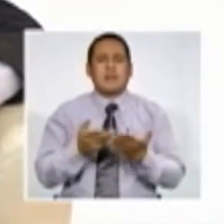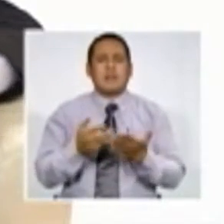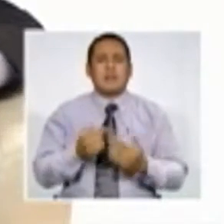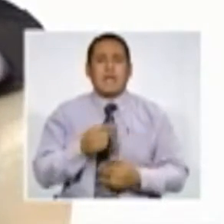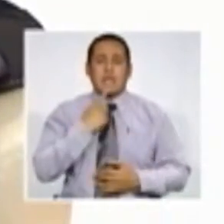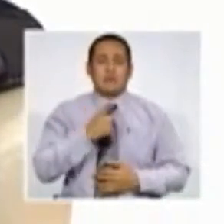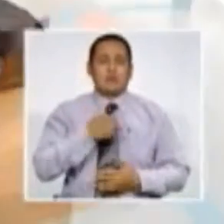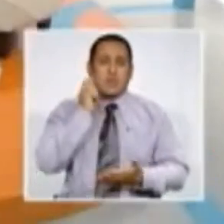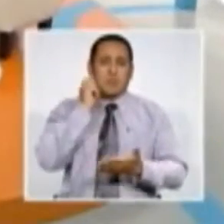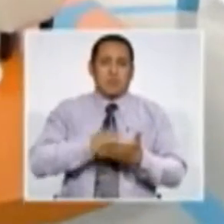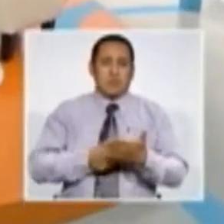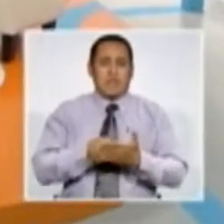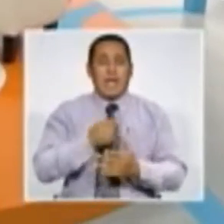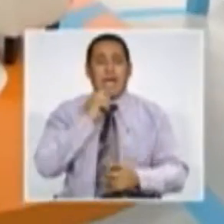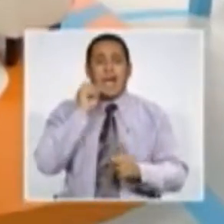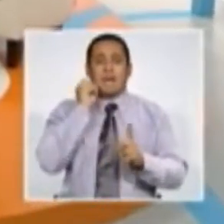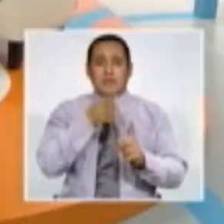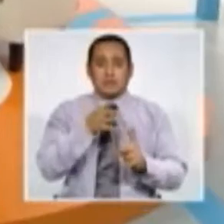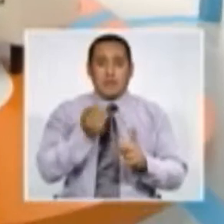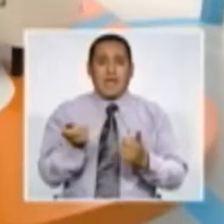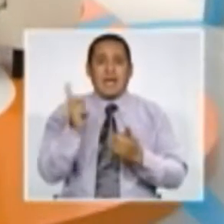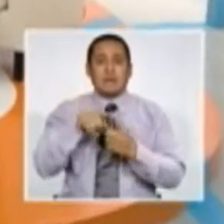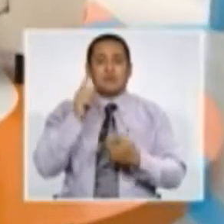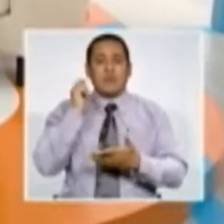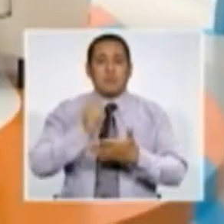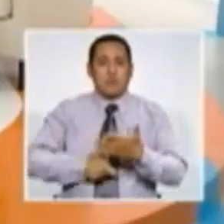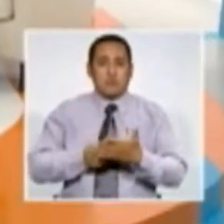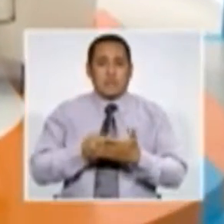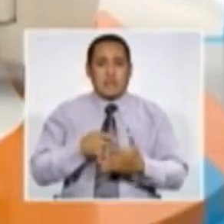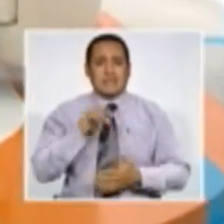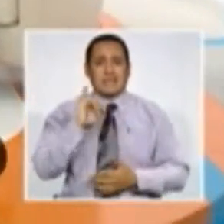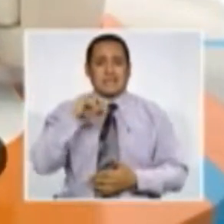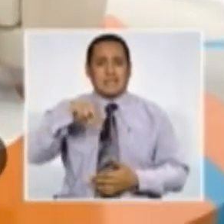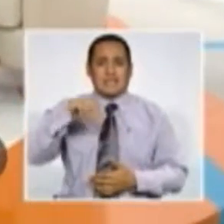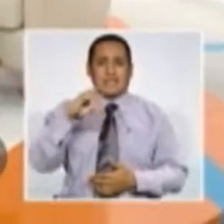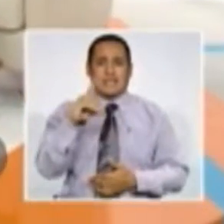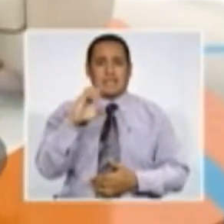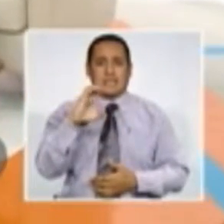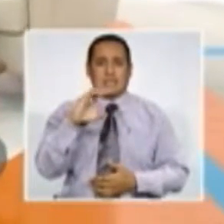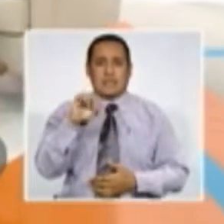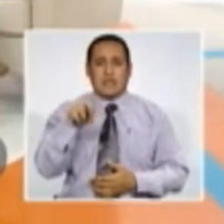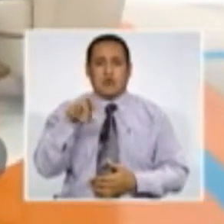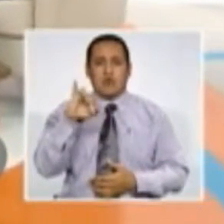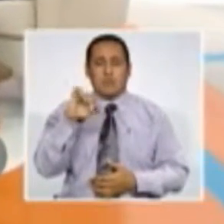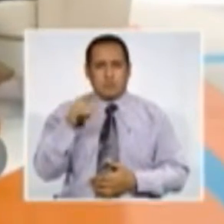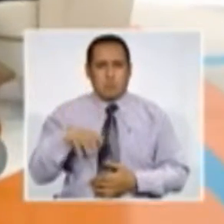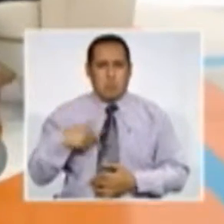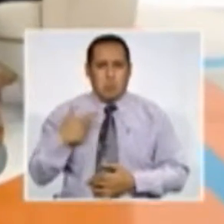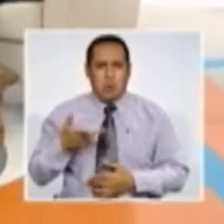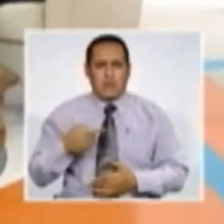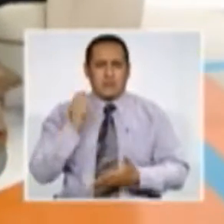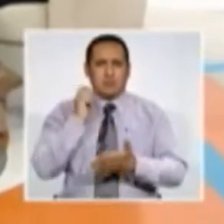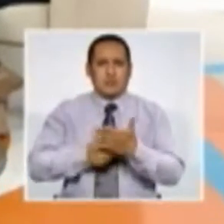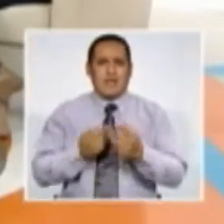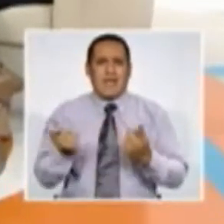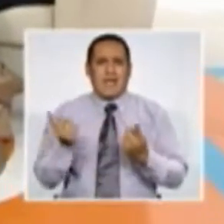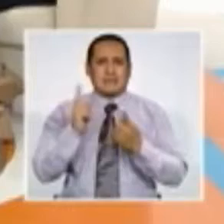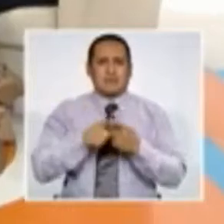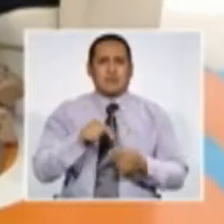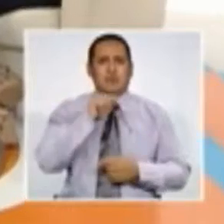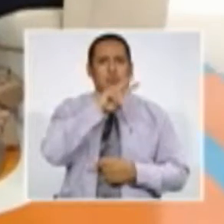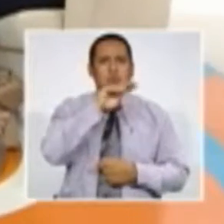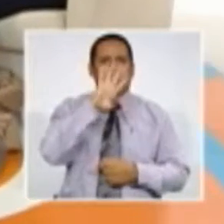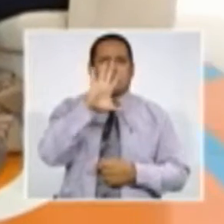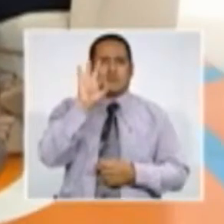Las sanciones van desde una amonestación hasta una multa, ¿no? El Indecopi tiene capacidad para imponer multas hasta